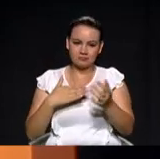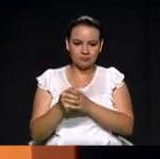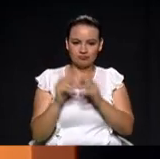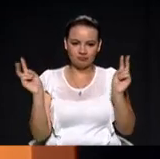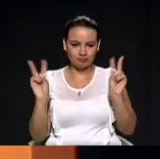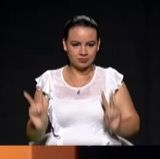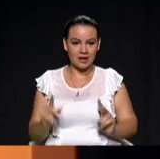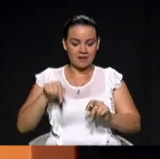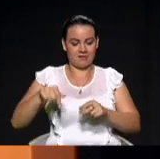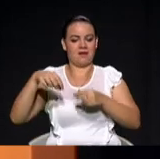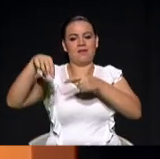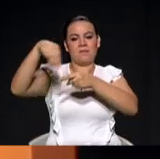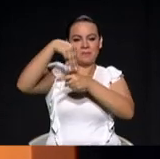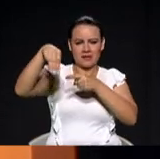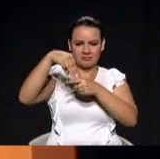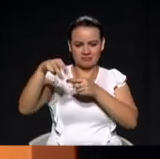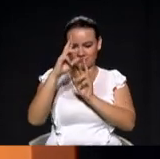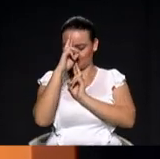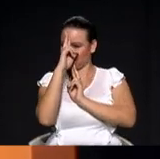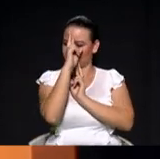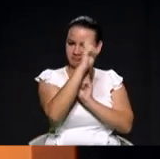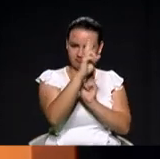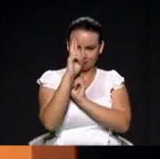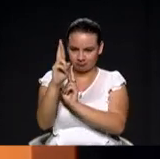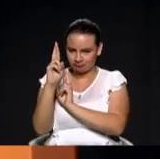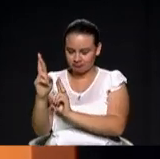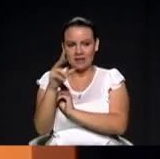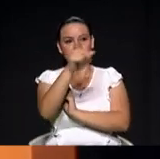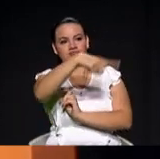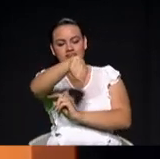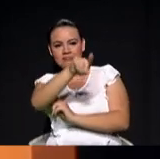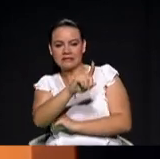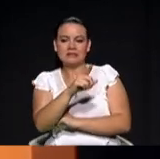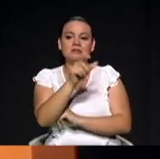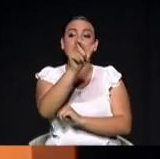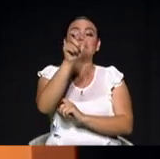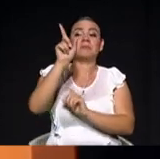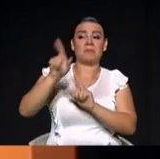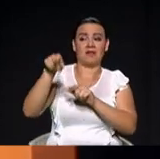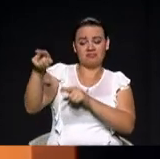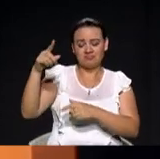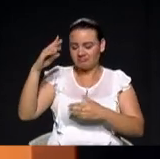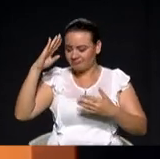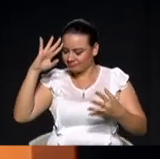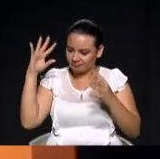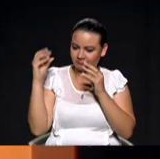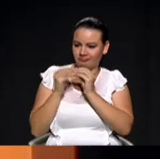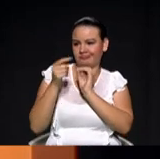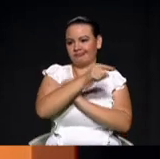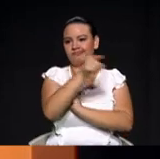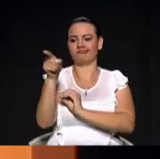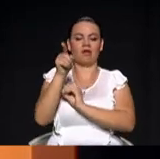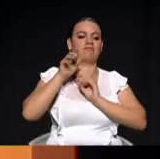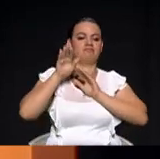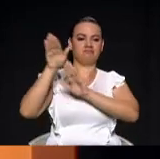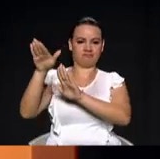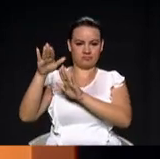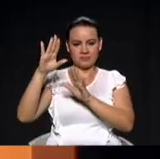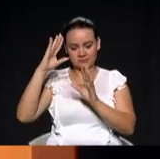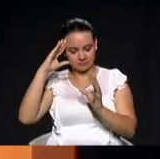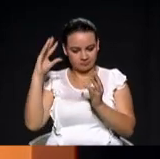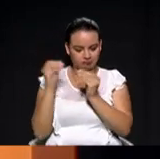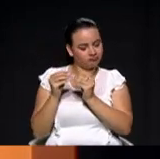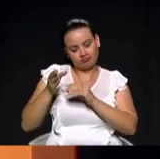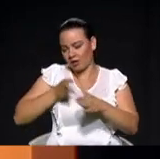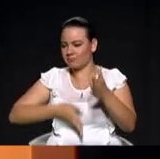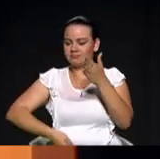canal terme de tiempo respeto a los televidentes a nuestra audiencia y también por el compromiso que ya se había adquirido con los candidatos pues decidimos